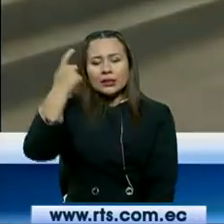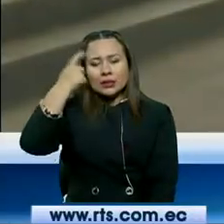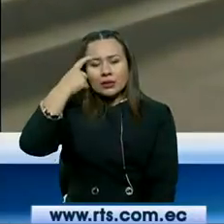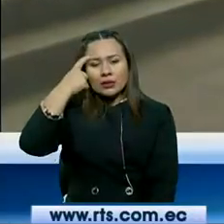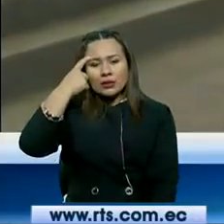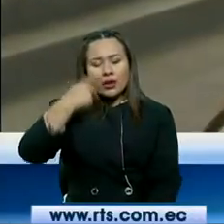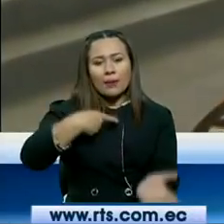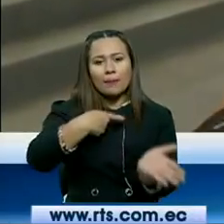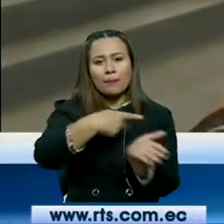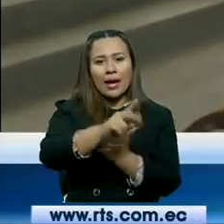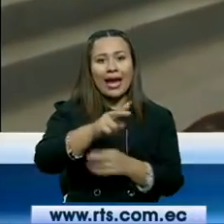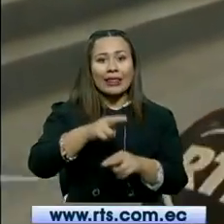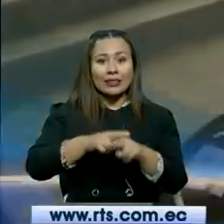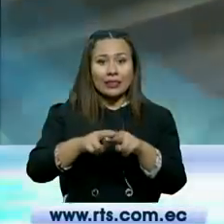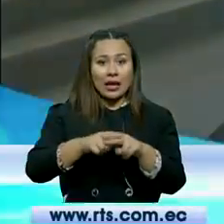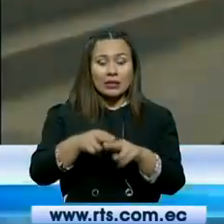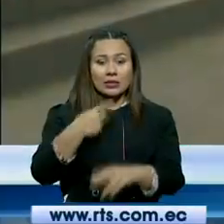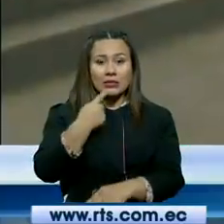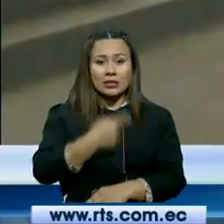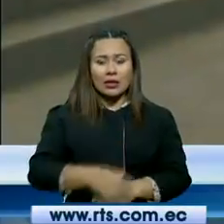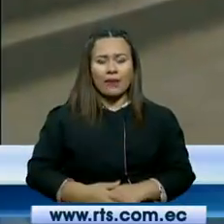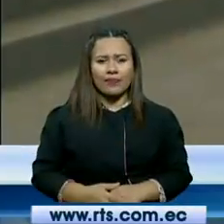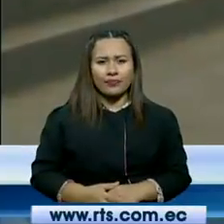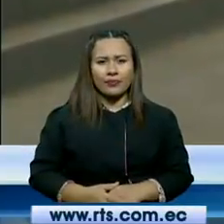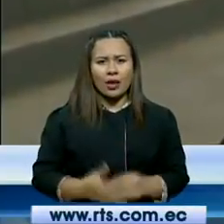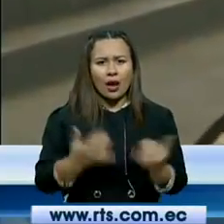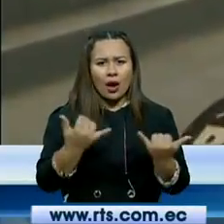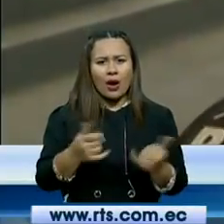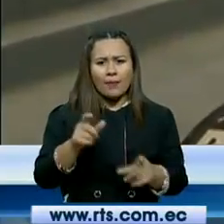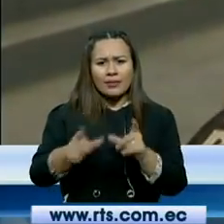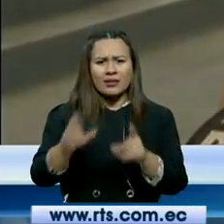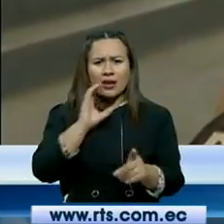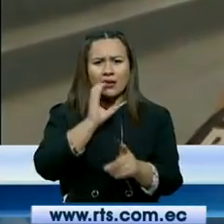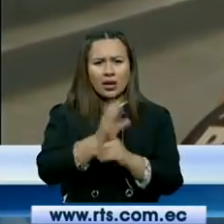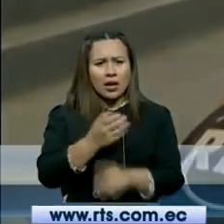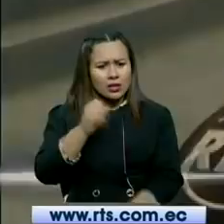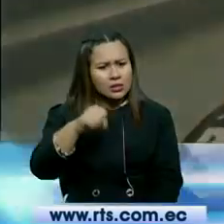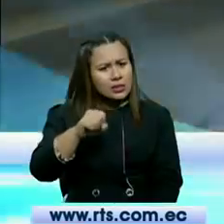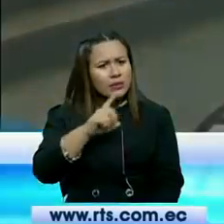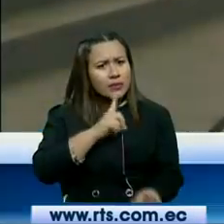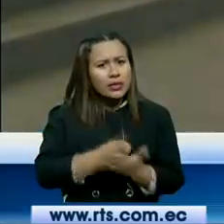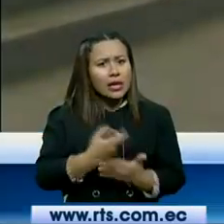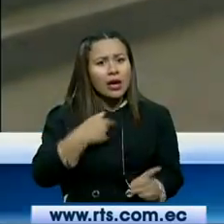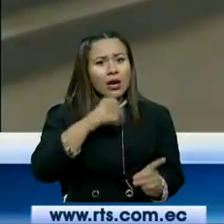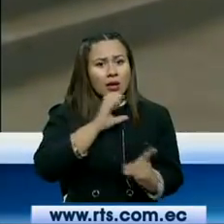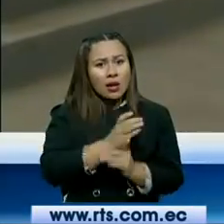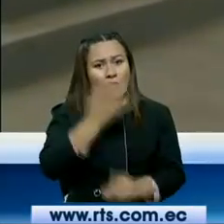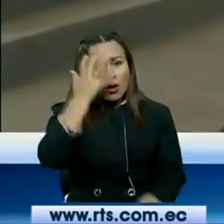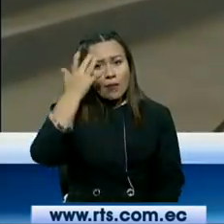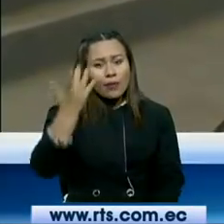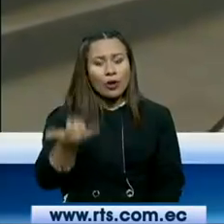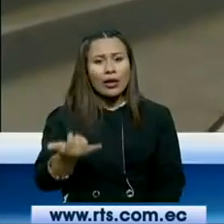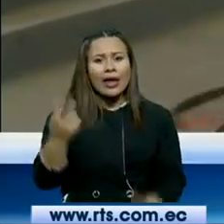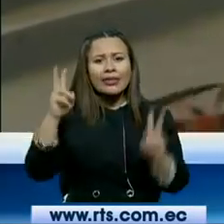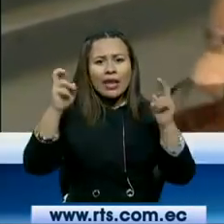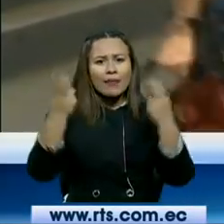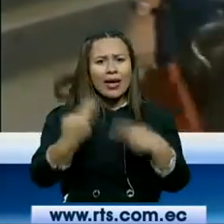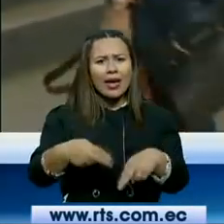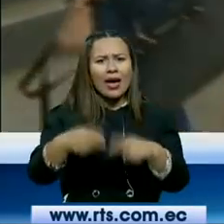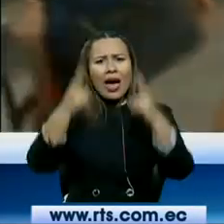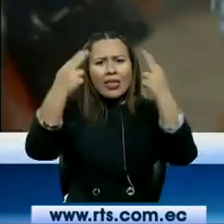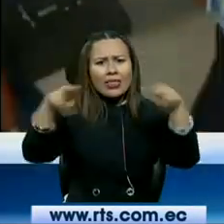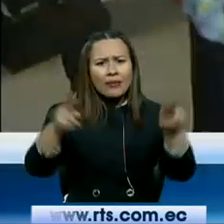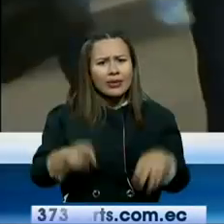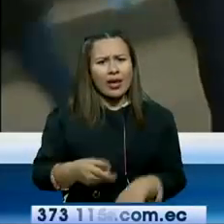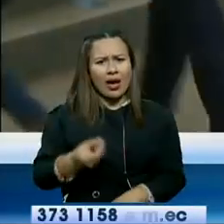Incluso el taxista venía diciendo que ahora la gente se queja. Le digo, obvio, porque no es normal que por motivo de la fiesta suban. No está